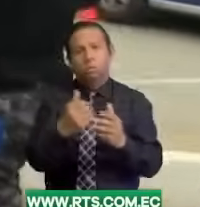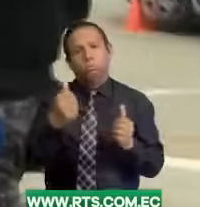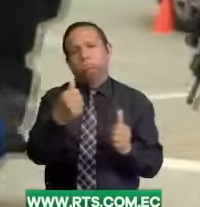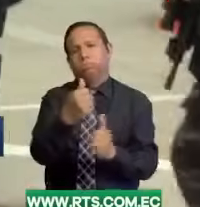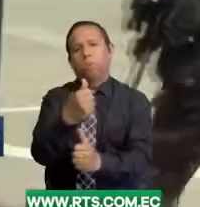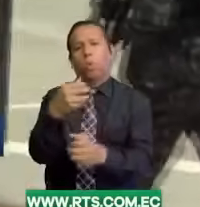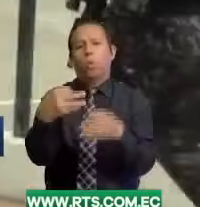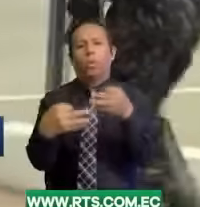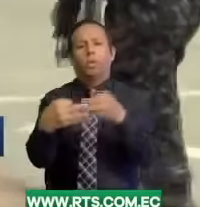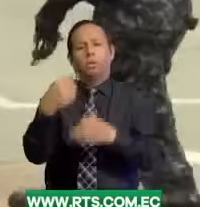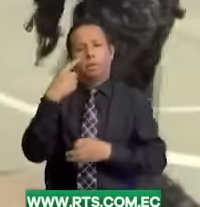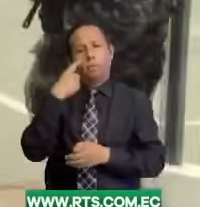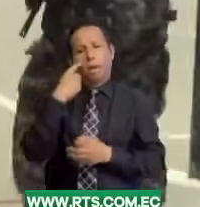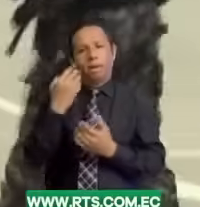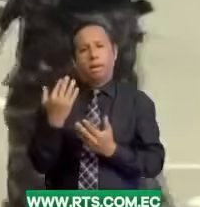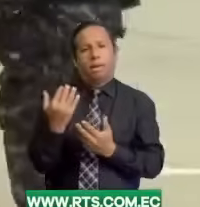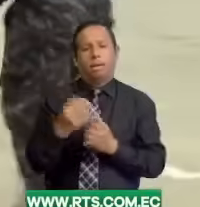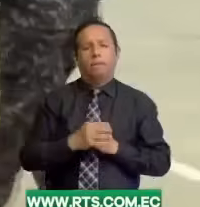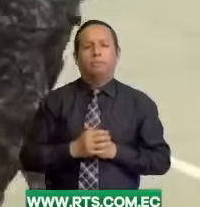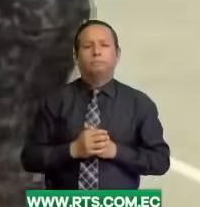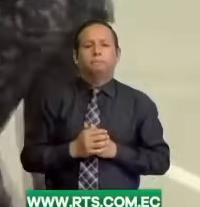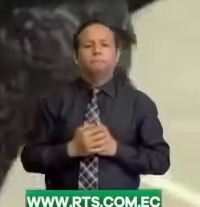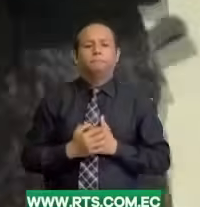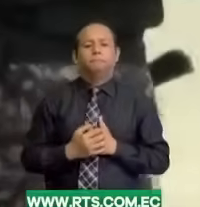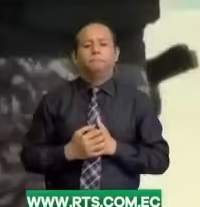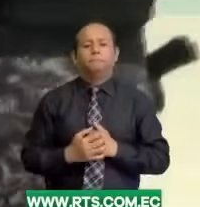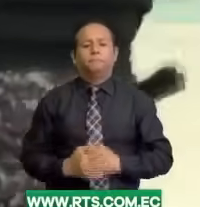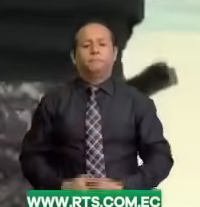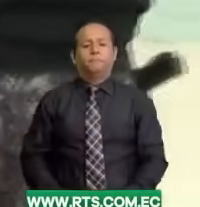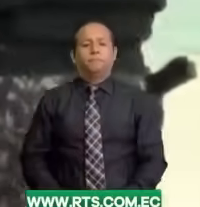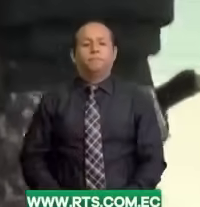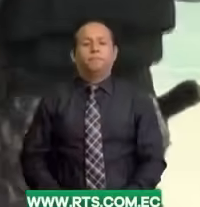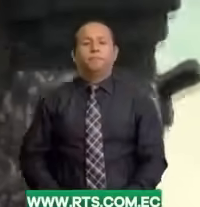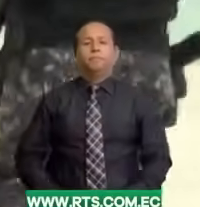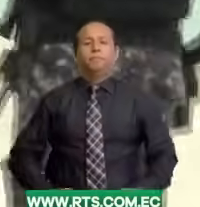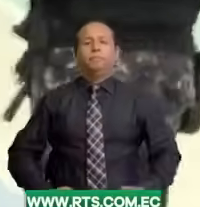justicia. Desde la provincia de Santa Elena, informó Darwin.